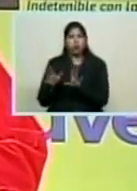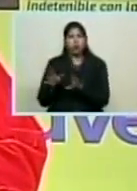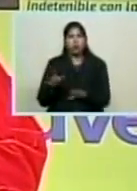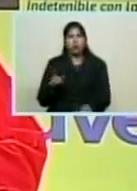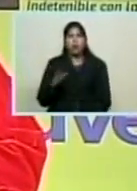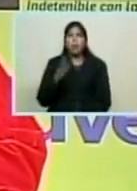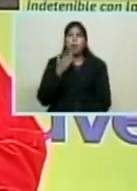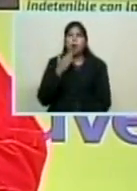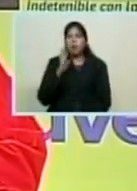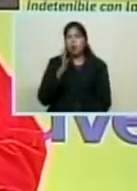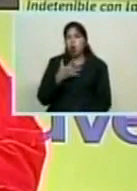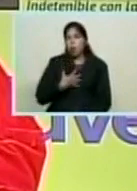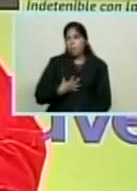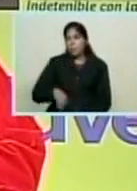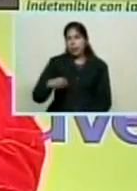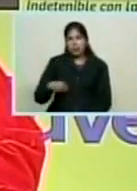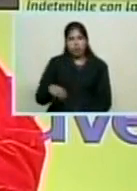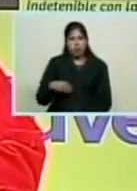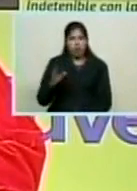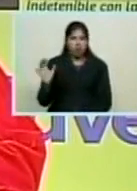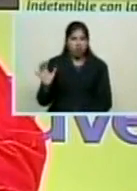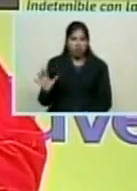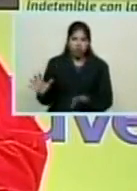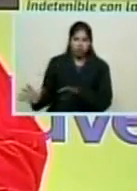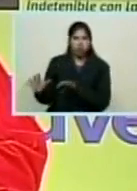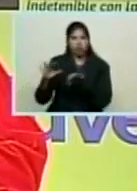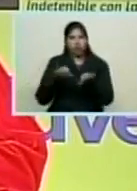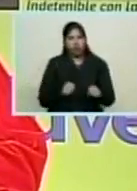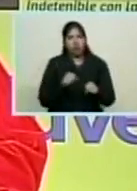¿Qué haría un presidente oligarca si llega a Miraflores?